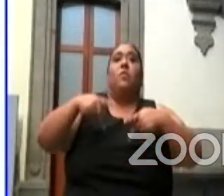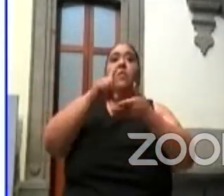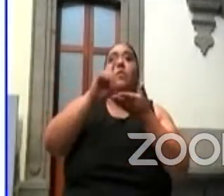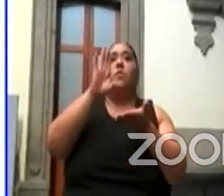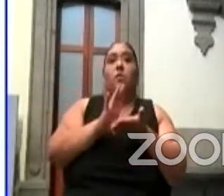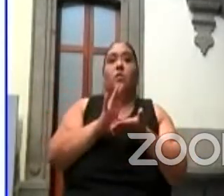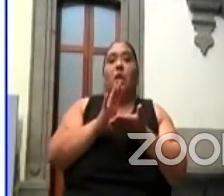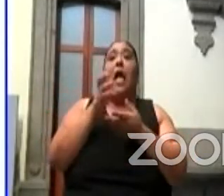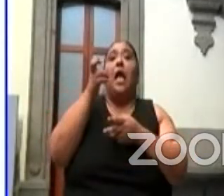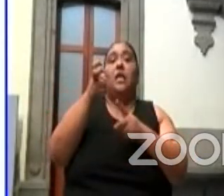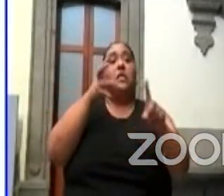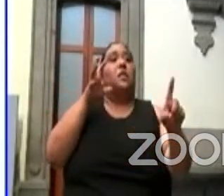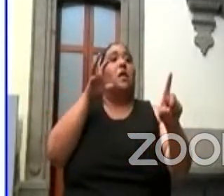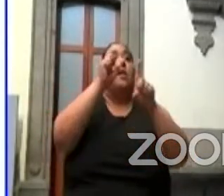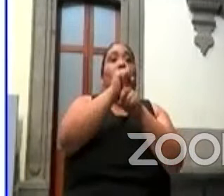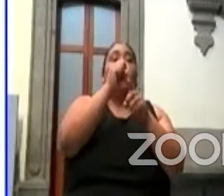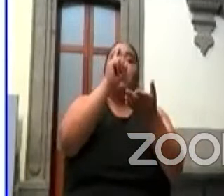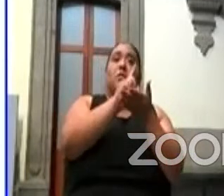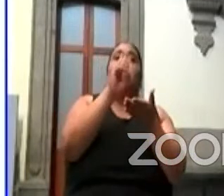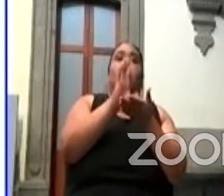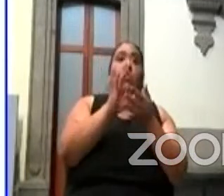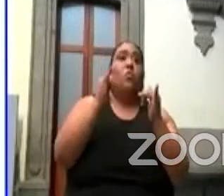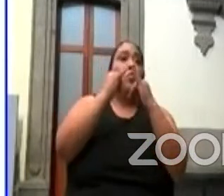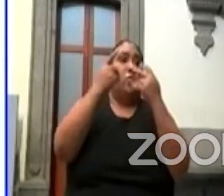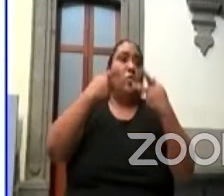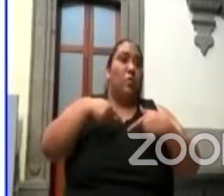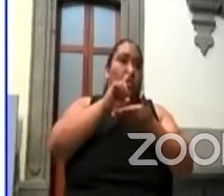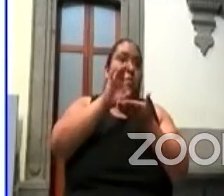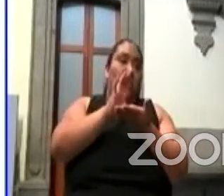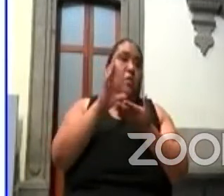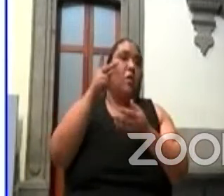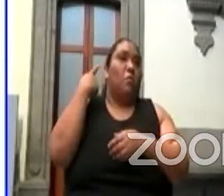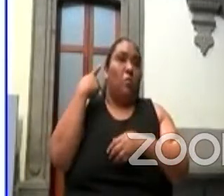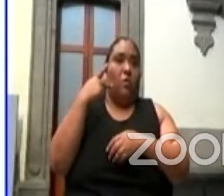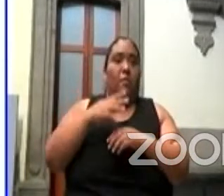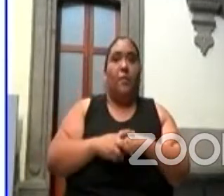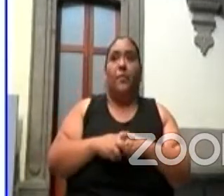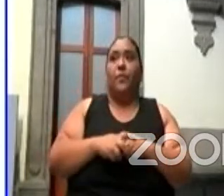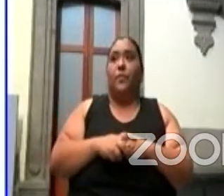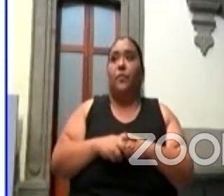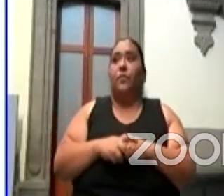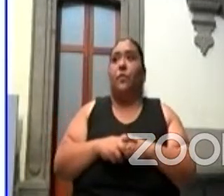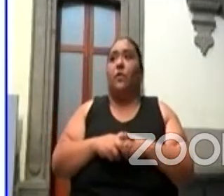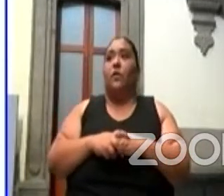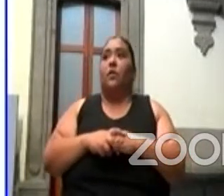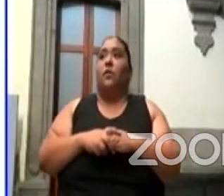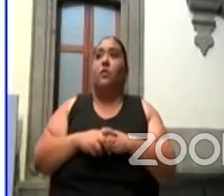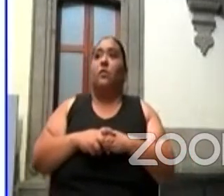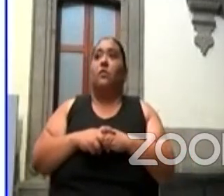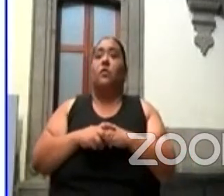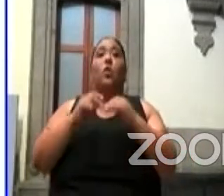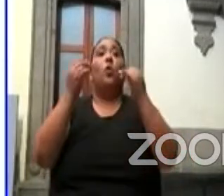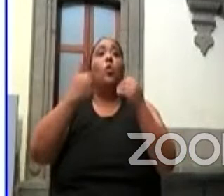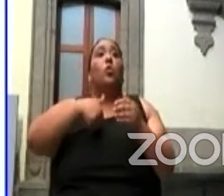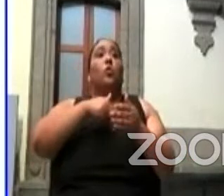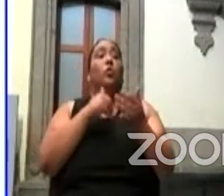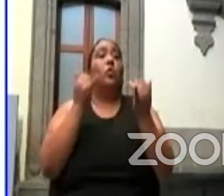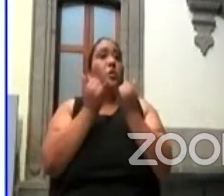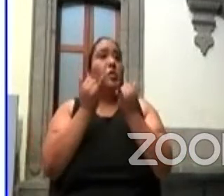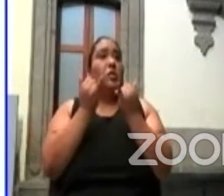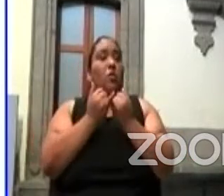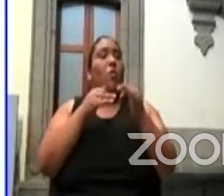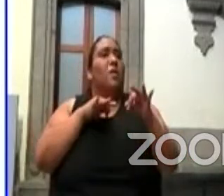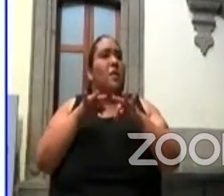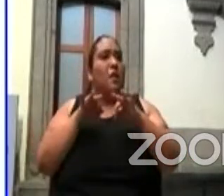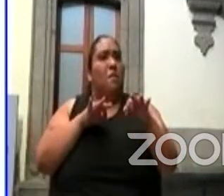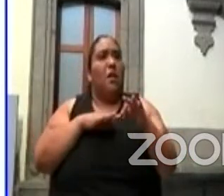el Instituto de la Discapacidad. Y bueno, también estamos trabajando de forma transversal